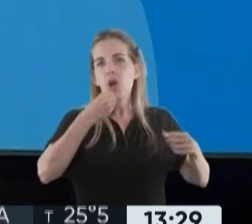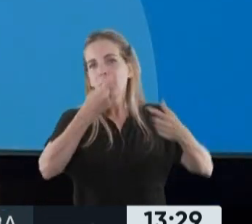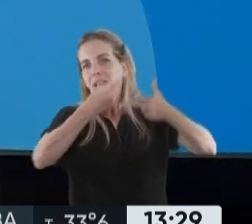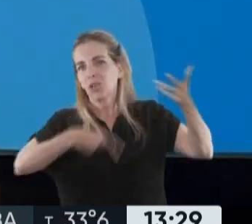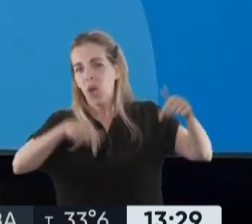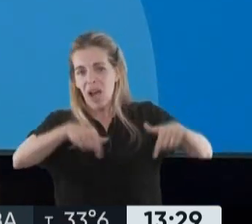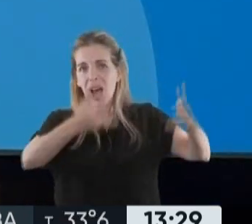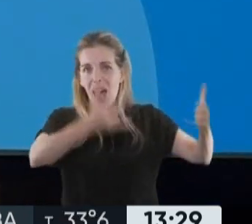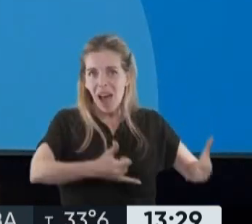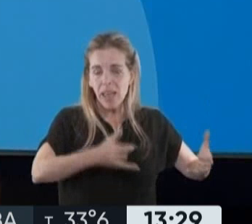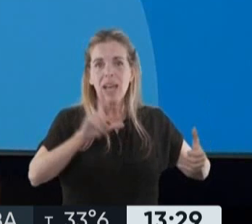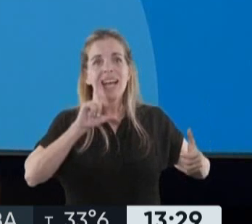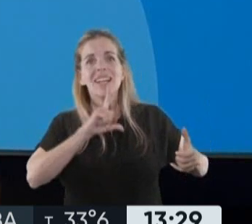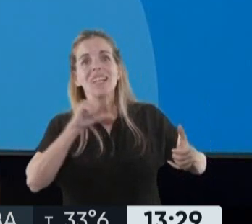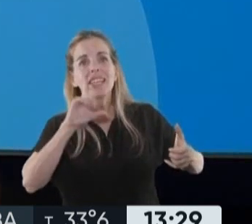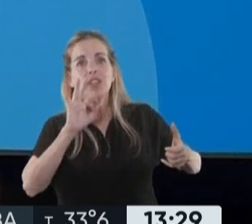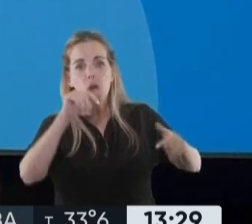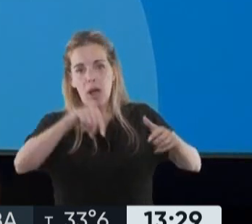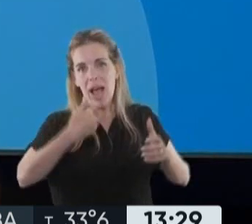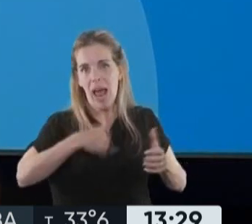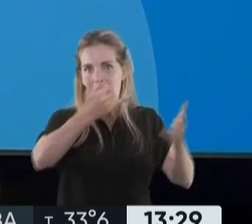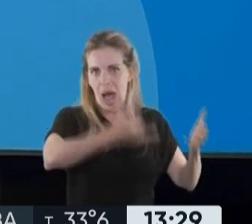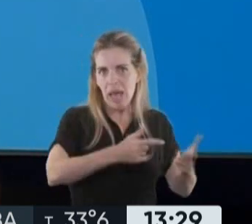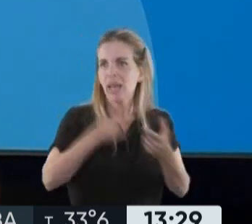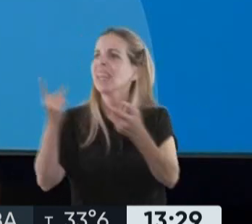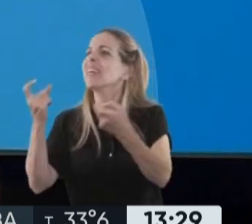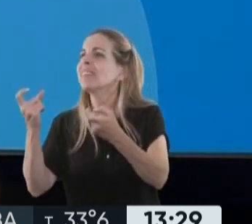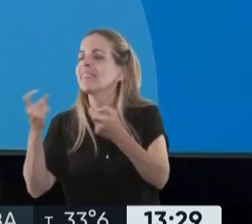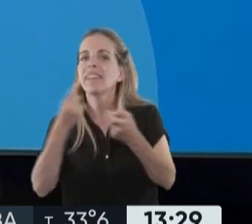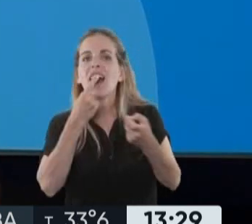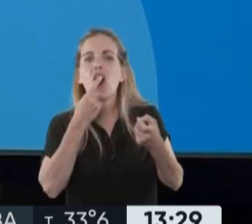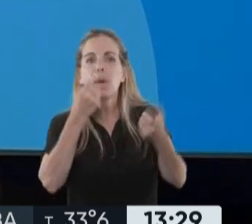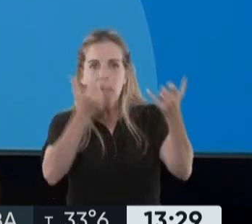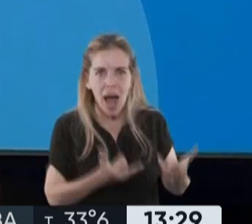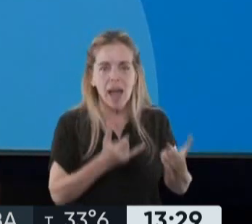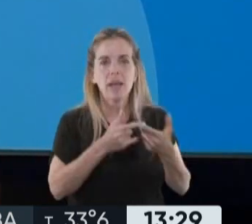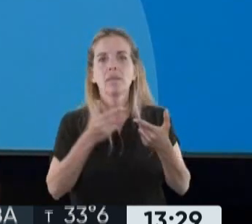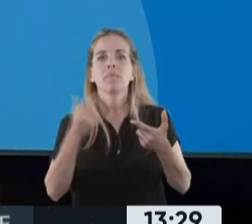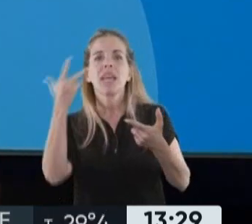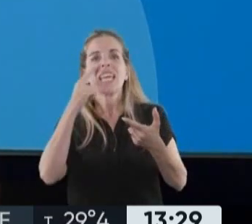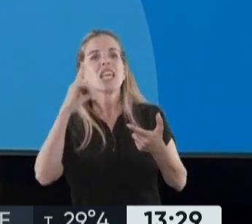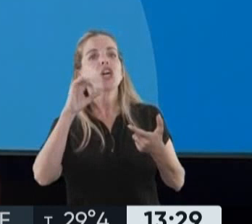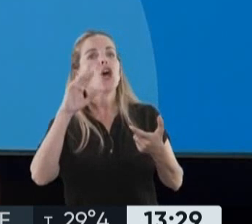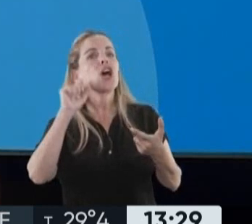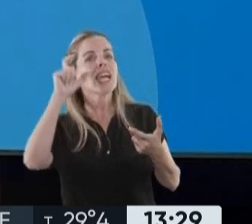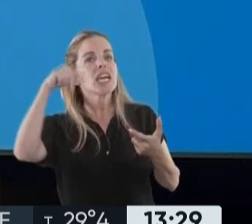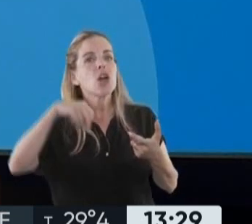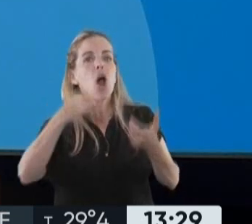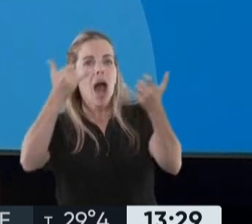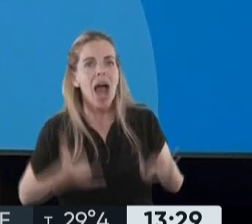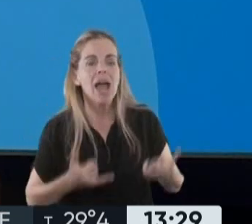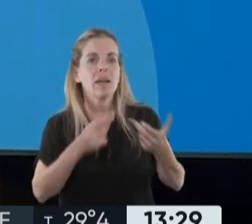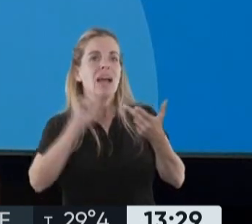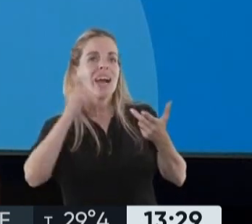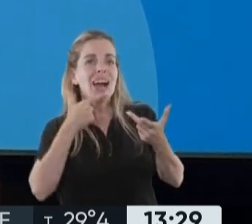¿Qué necesitan? Litio, tenemos. ¿Qué necesitan? Silicio, tenemos. ¿Qué necesitan? Hidrógeno, tenemos. ¿Qué necesitan? Gas,